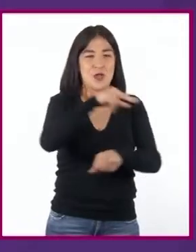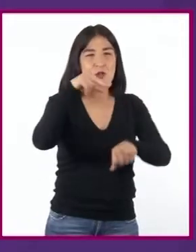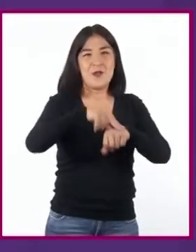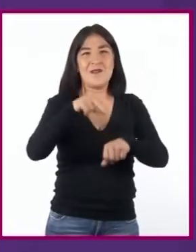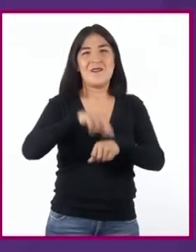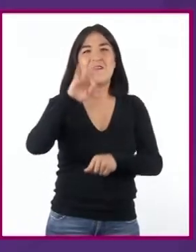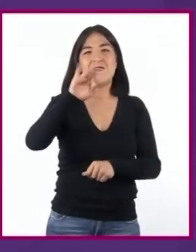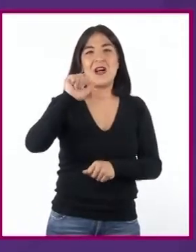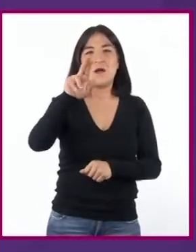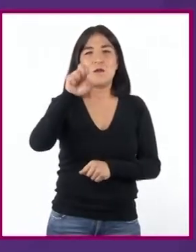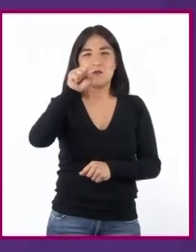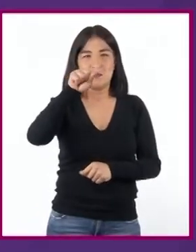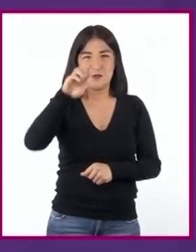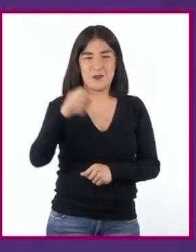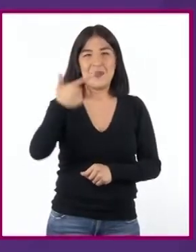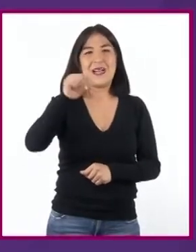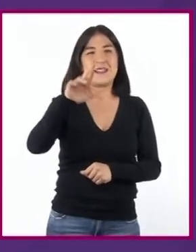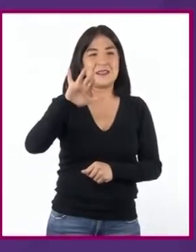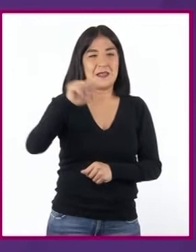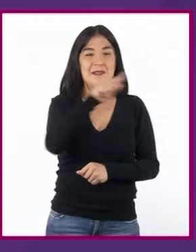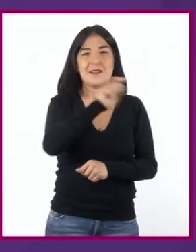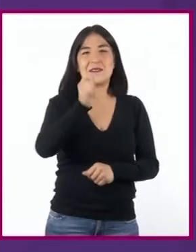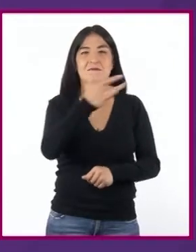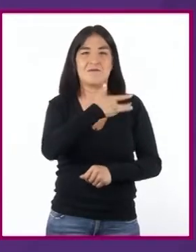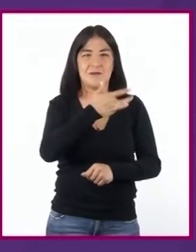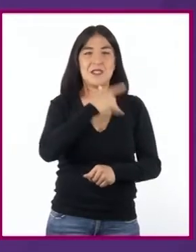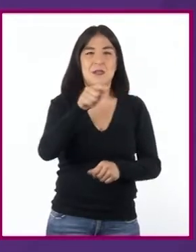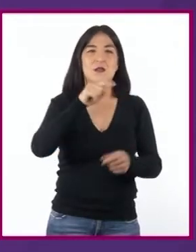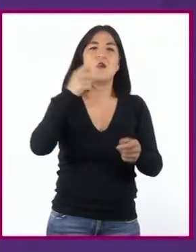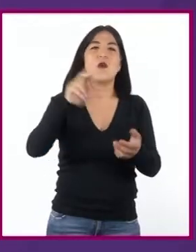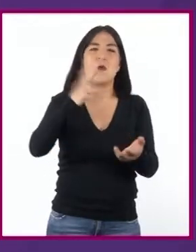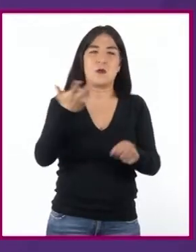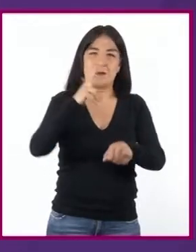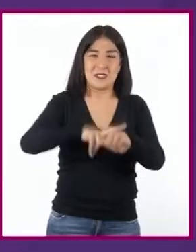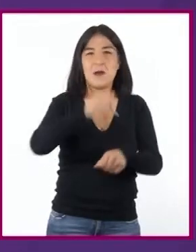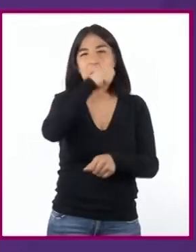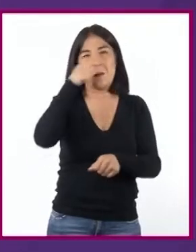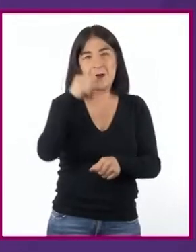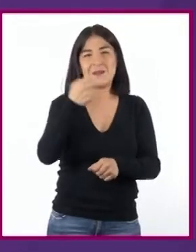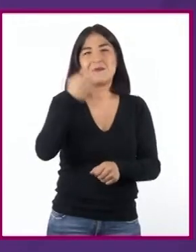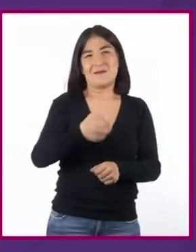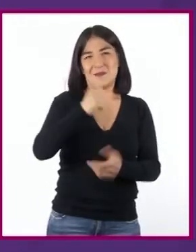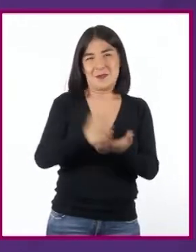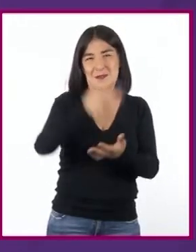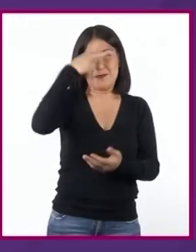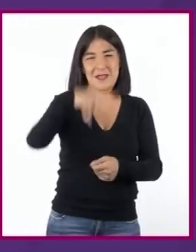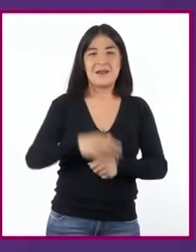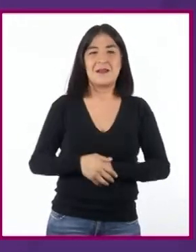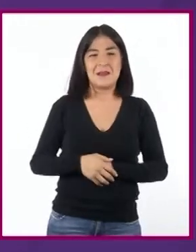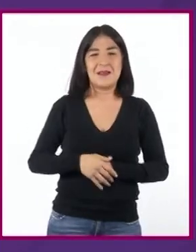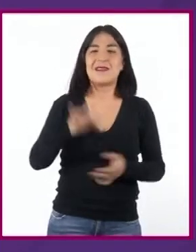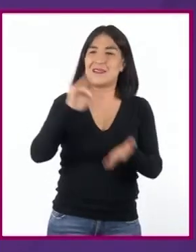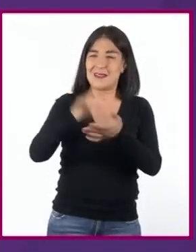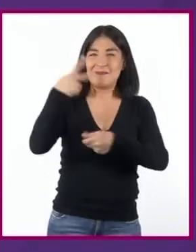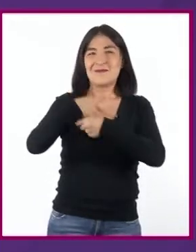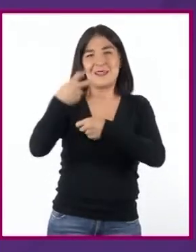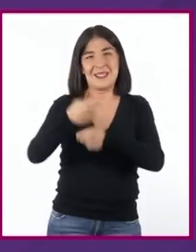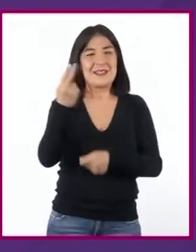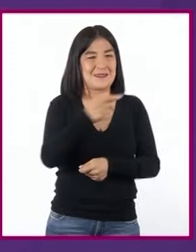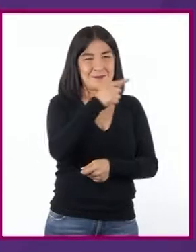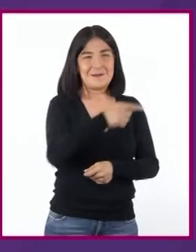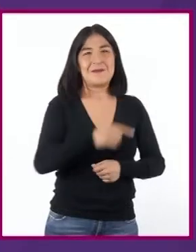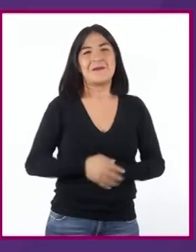Fausto García, jefe de servicio de cardiología del Hospital Juárez de México. ¿Qué tal, doctor? Omar, gracias por la invitación. Gracias a